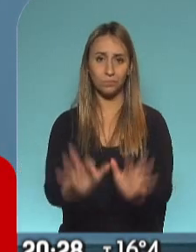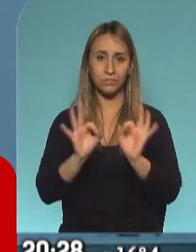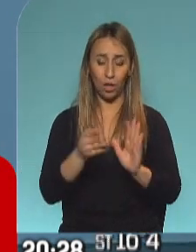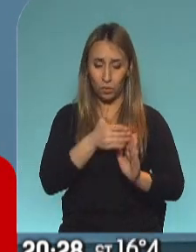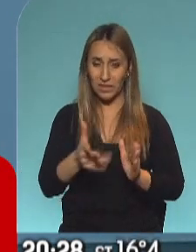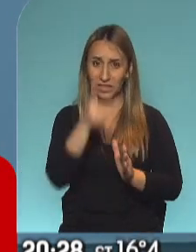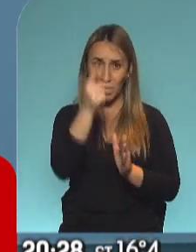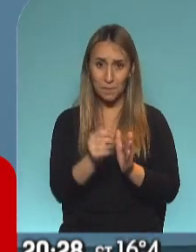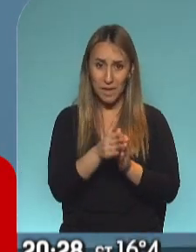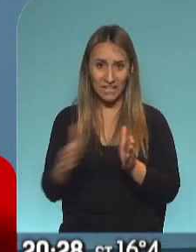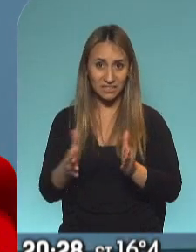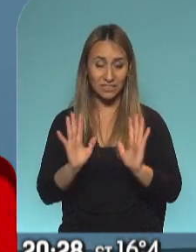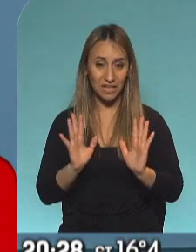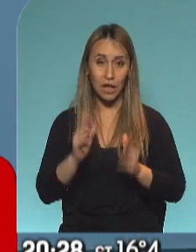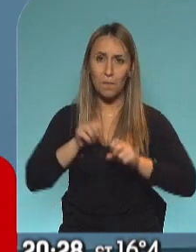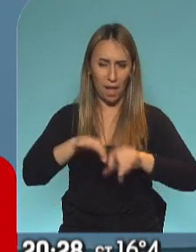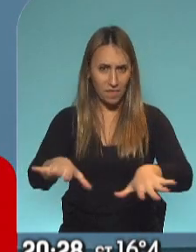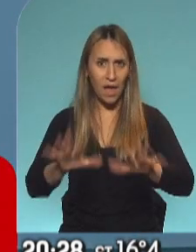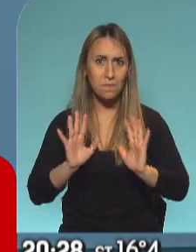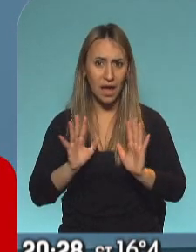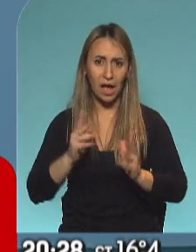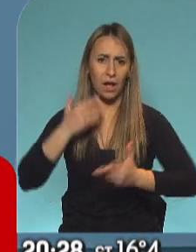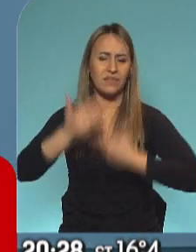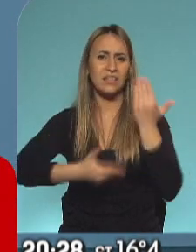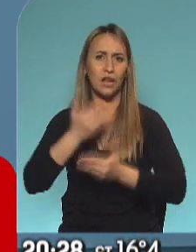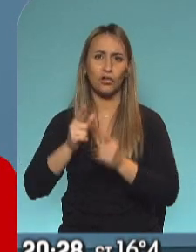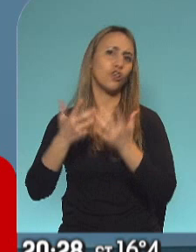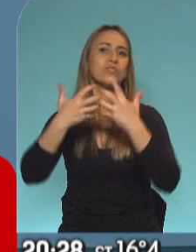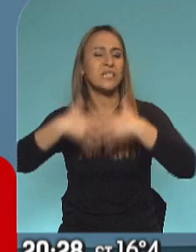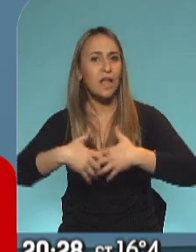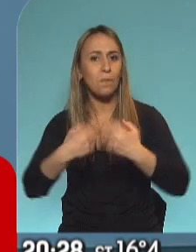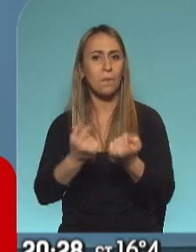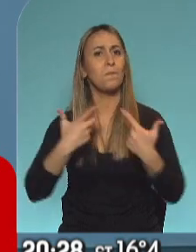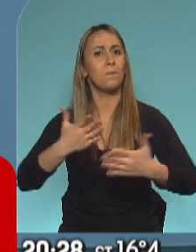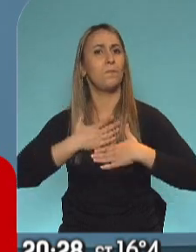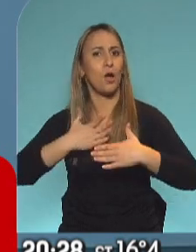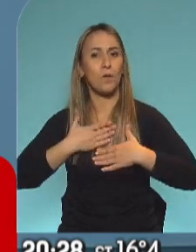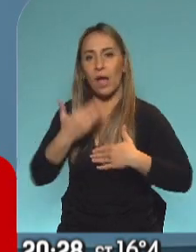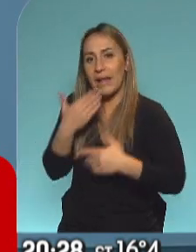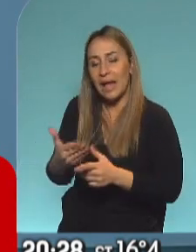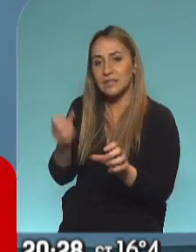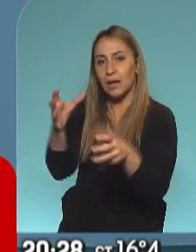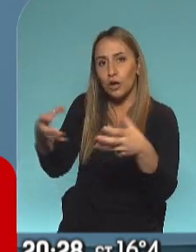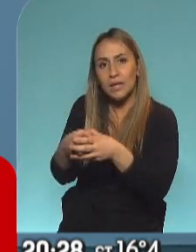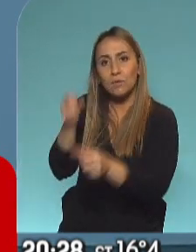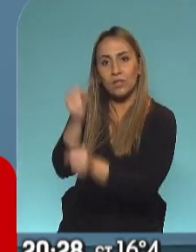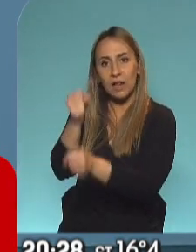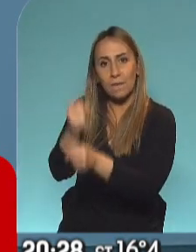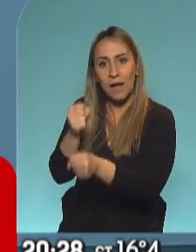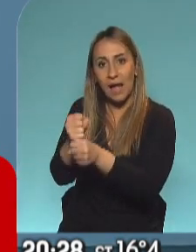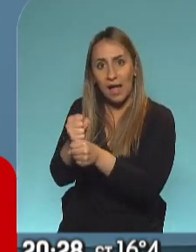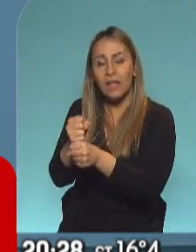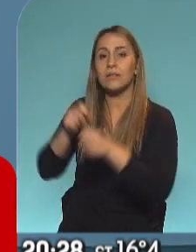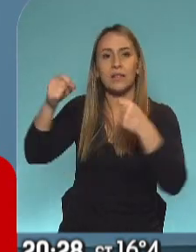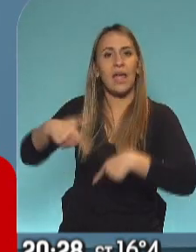3 meses de pandemia con un desarrollo informático propio desarrollado por trabajadores de informática del Estado